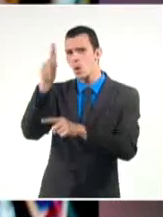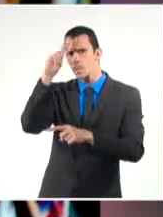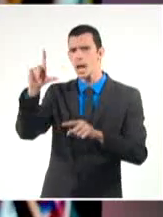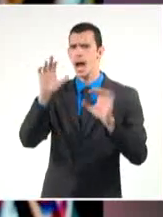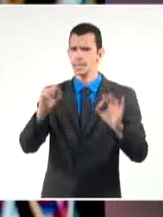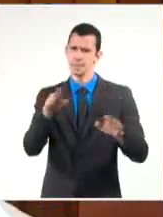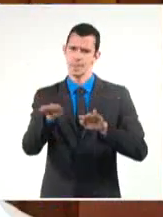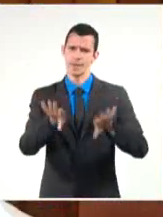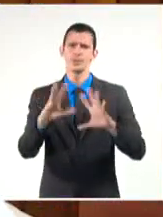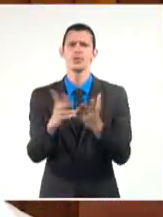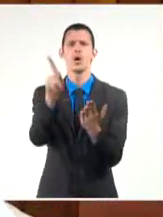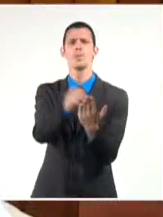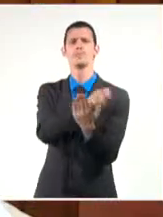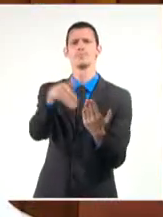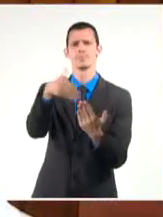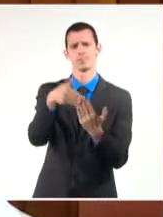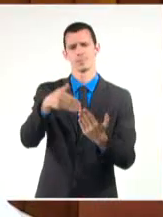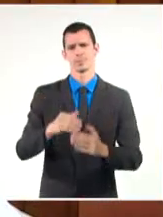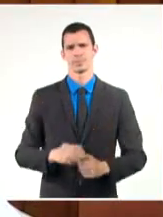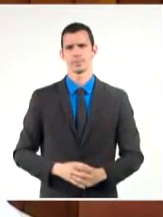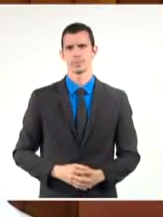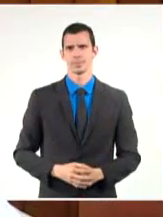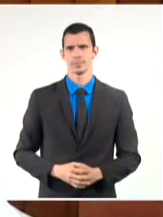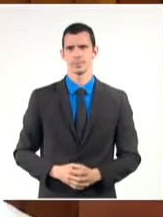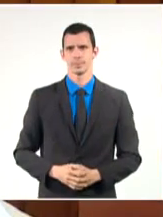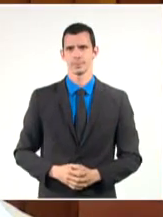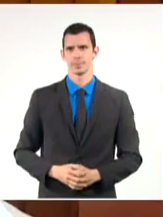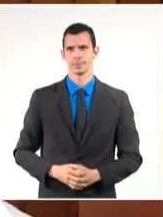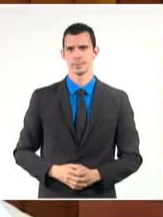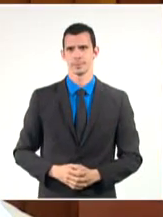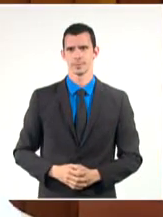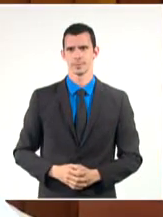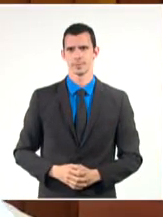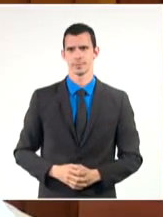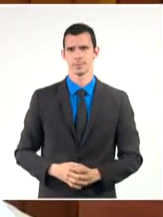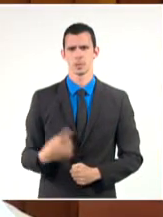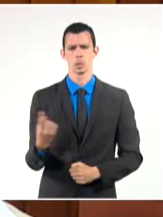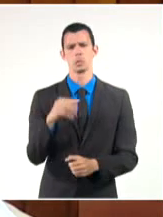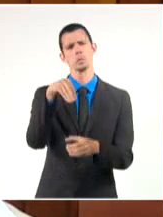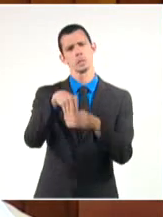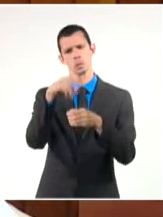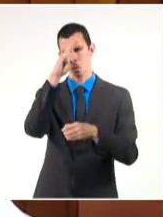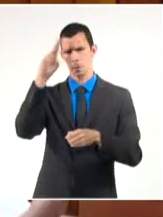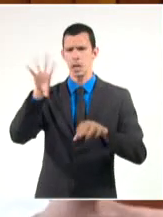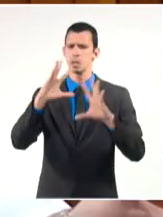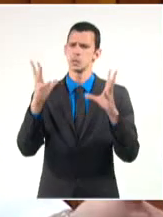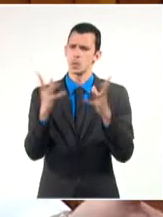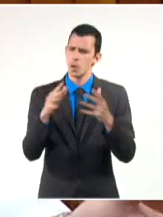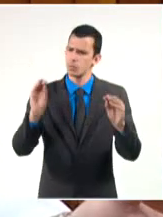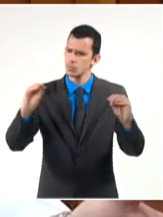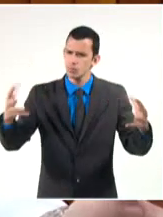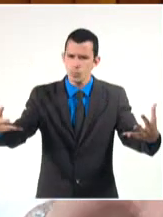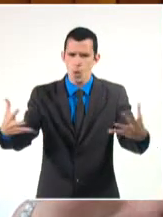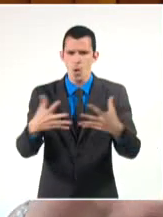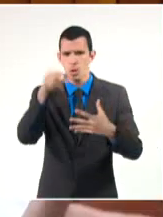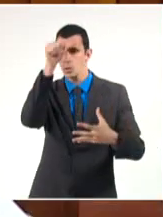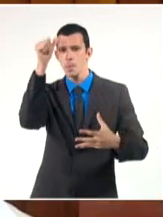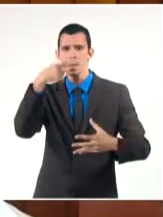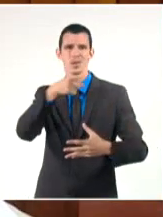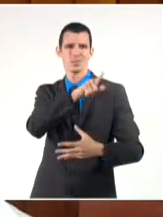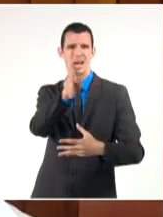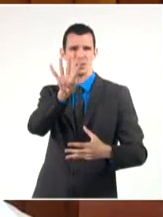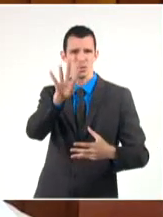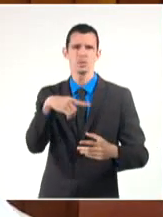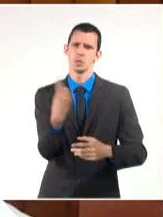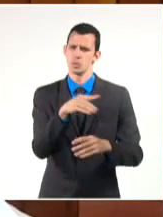El hospital, con la unidad de todos sus trabajadores, tiene desplegado y está previsto, incluso participamos el domingo anterior en la prueba